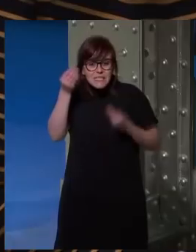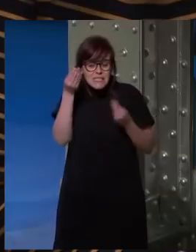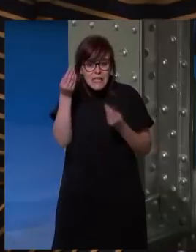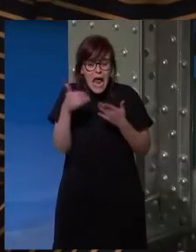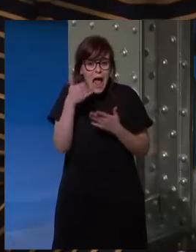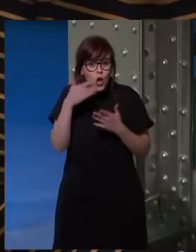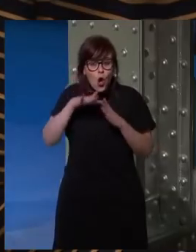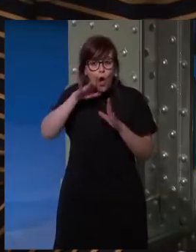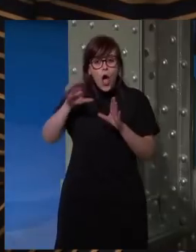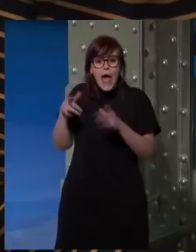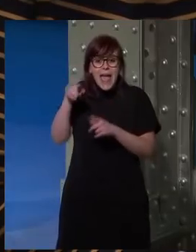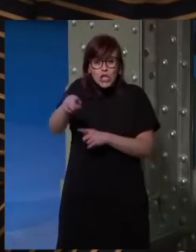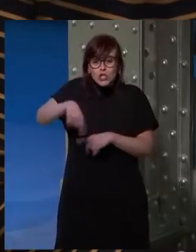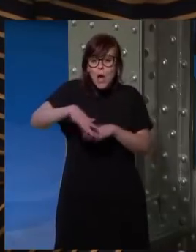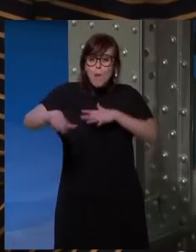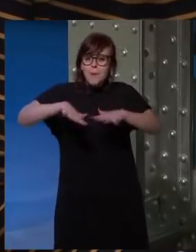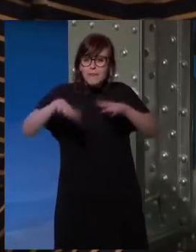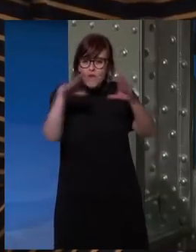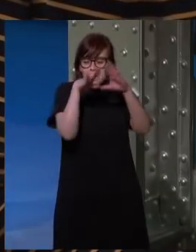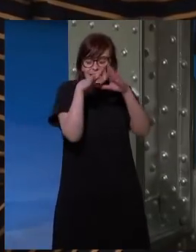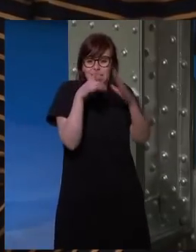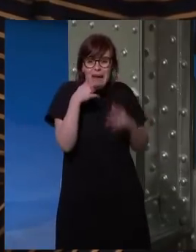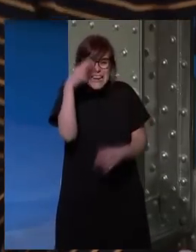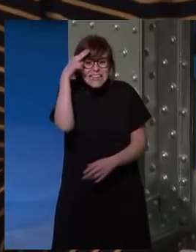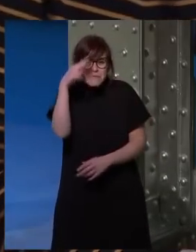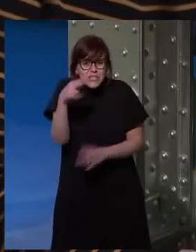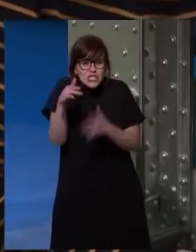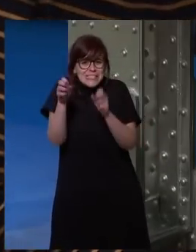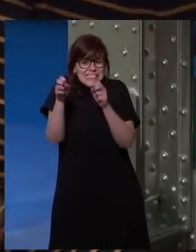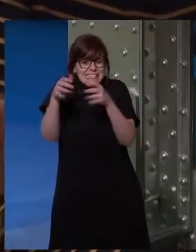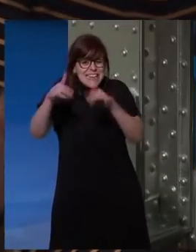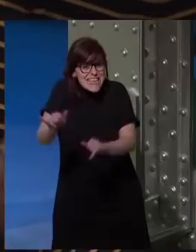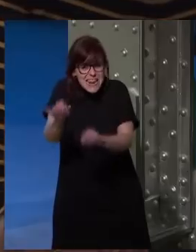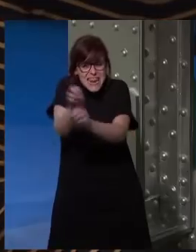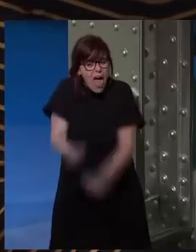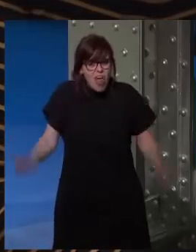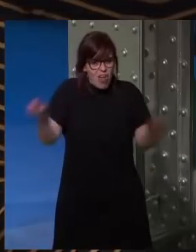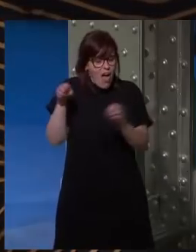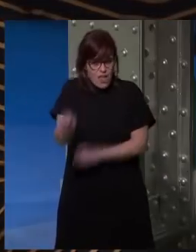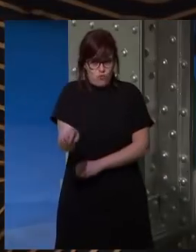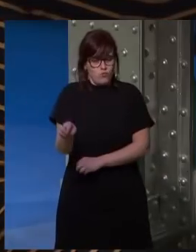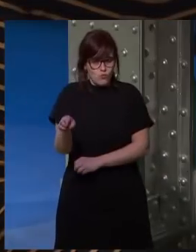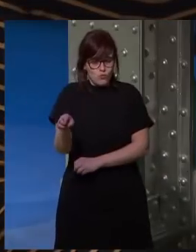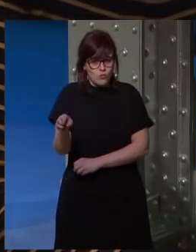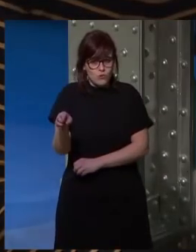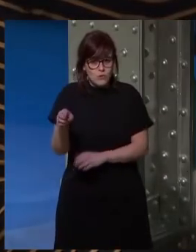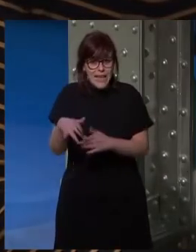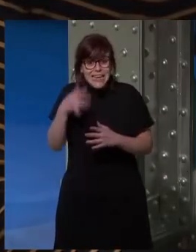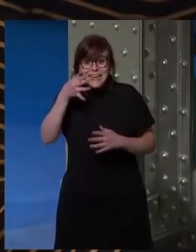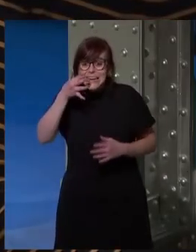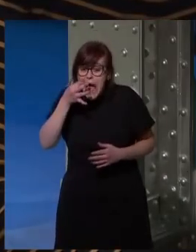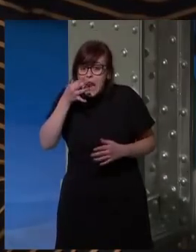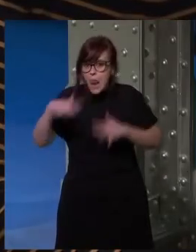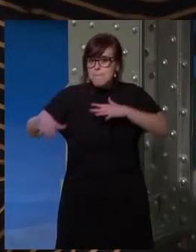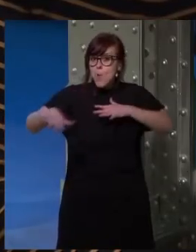al movimiento feminista. Al movimiento feminista que ha sido, y el que realmente, como